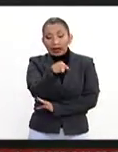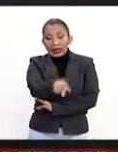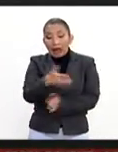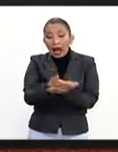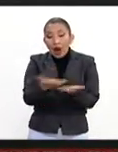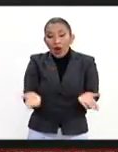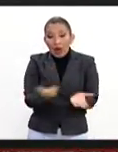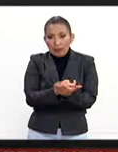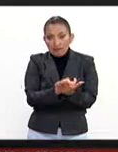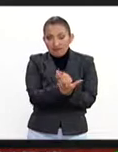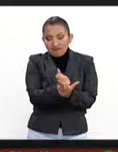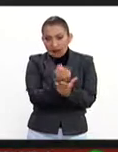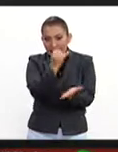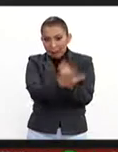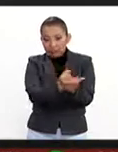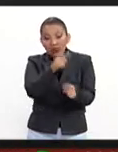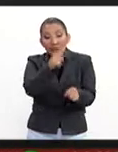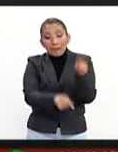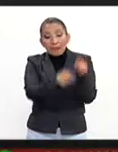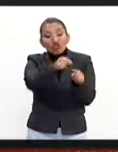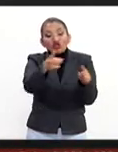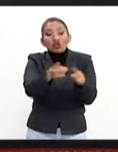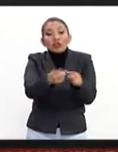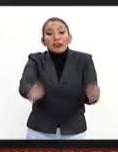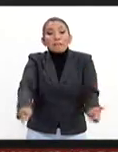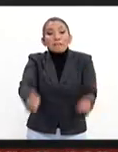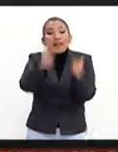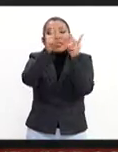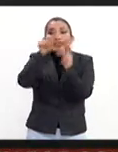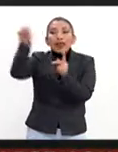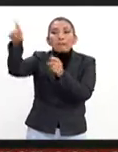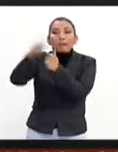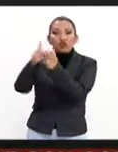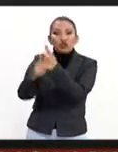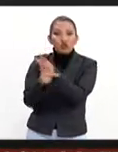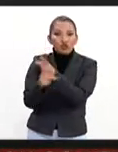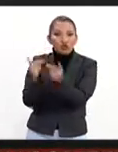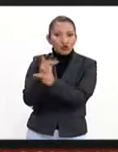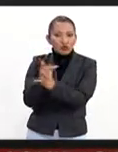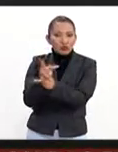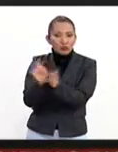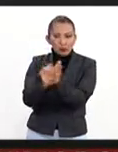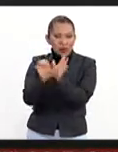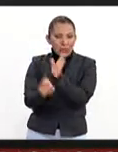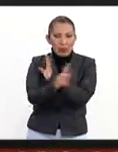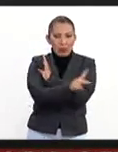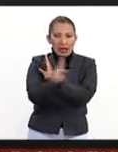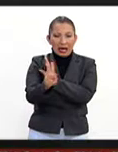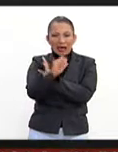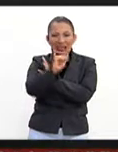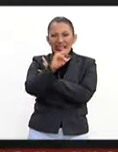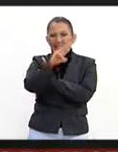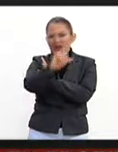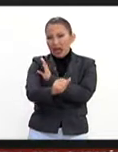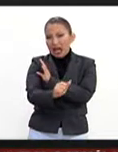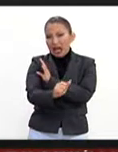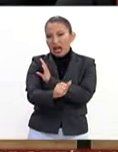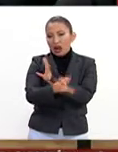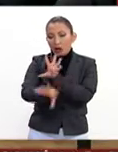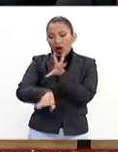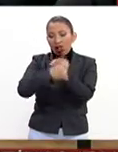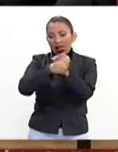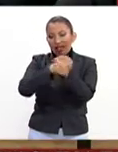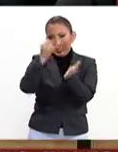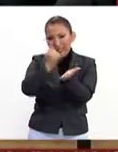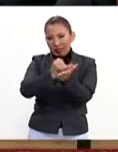cobrar el impuesto según dónde se vendan los productos, lo que hace que se parezca un poco al IVA, al impuesto al valor agregado,